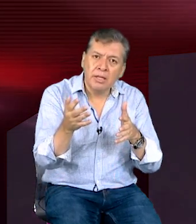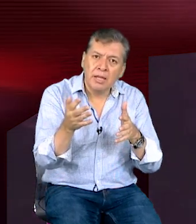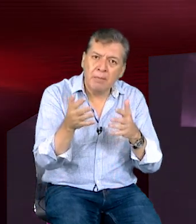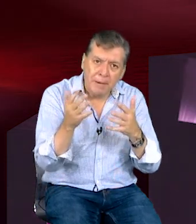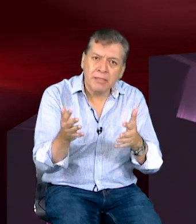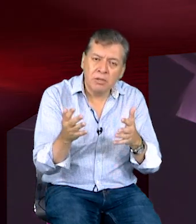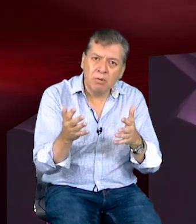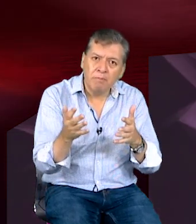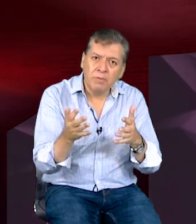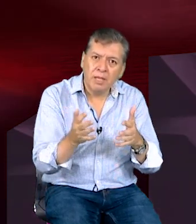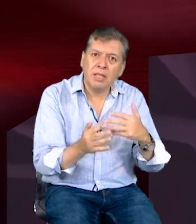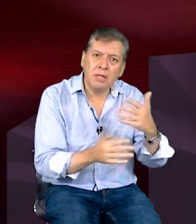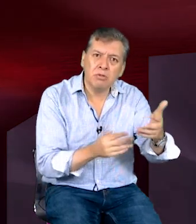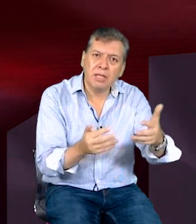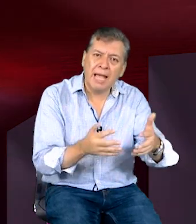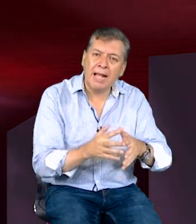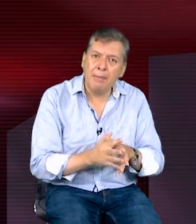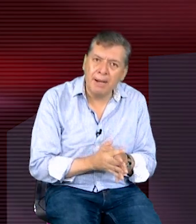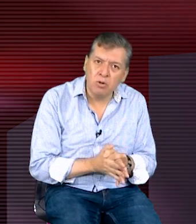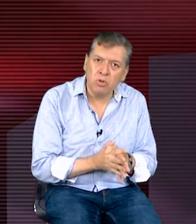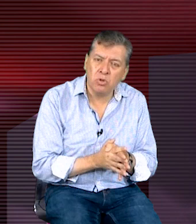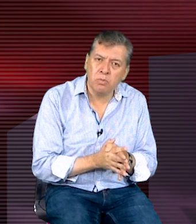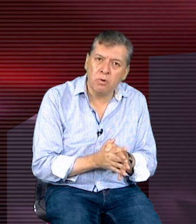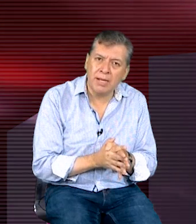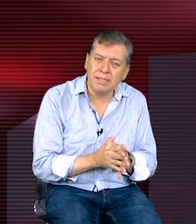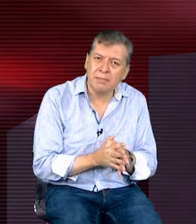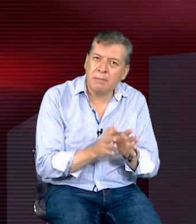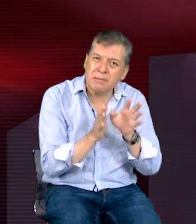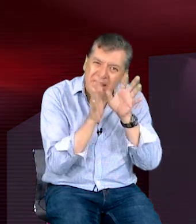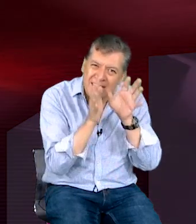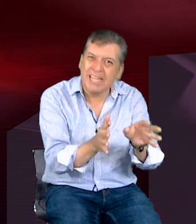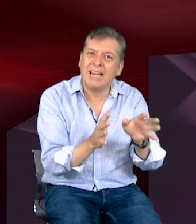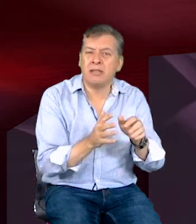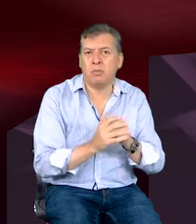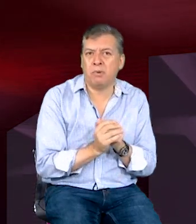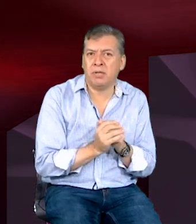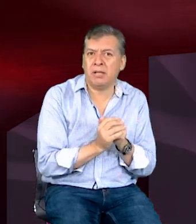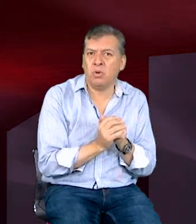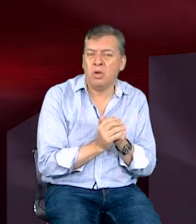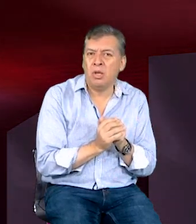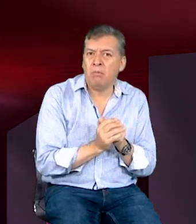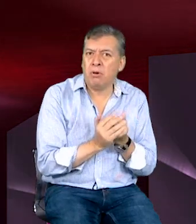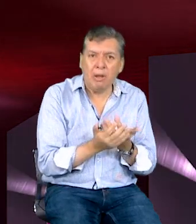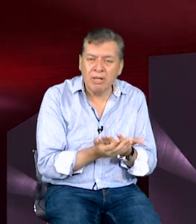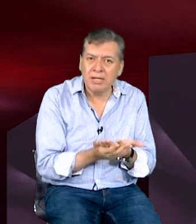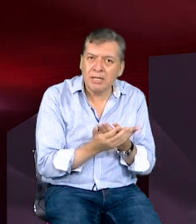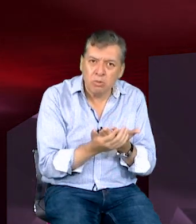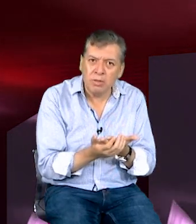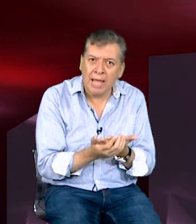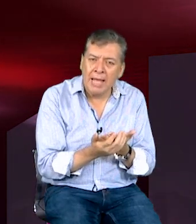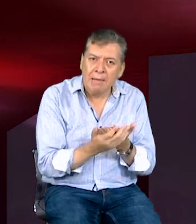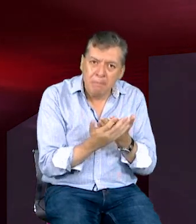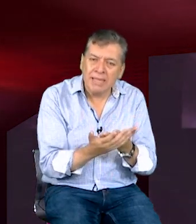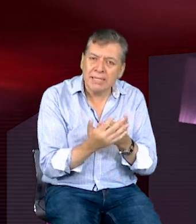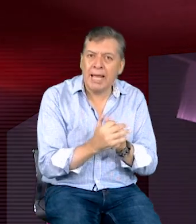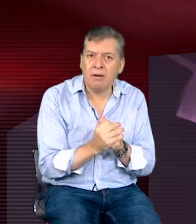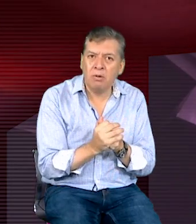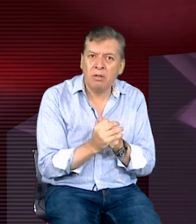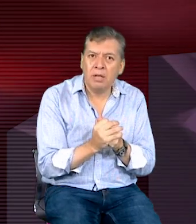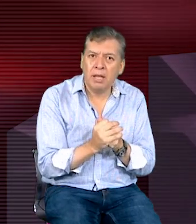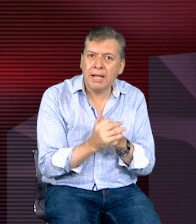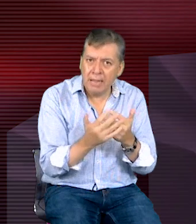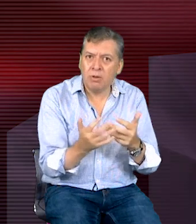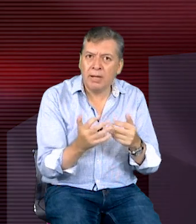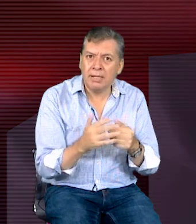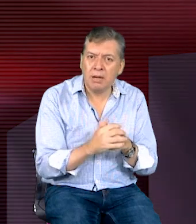cayendo, el precio, y tendría usted que acabar con Dos Bocas, cancelar su proyecto, porque ahora resulta más